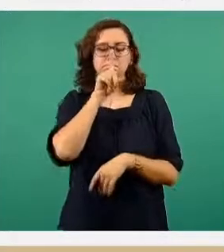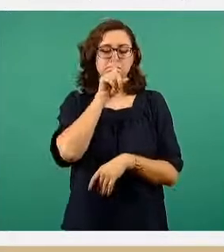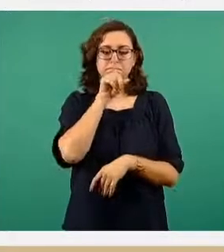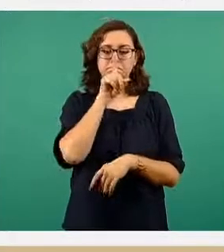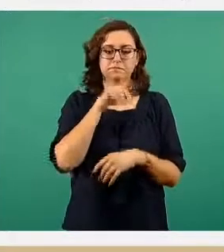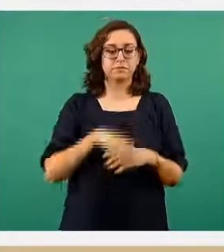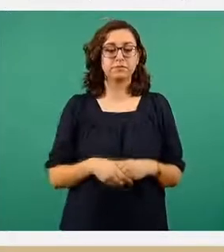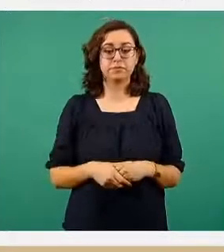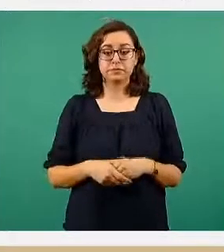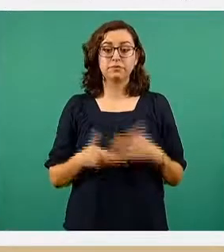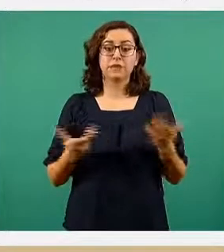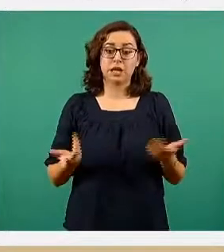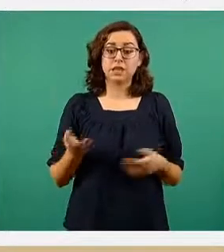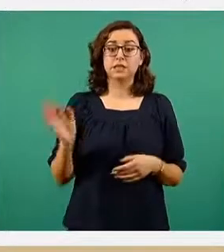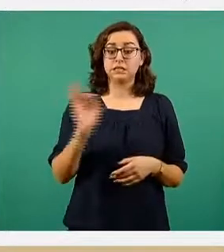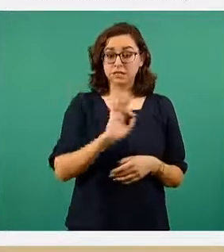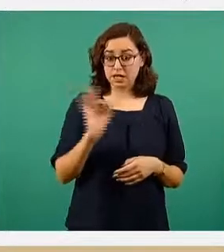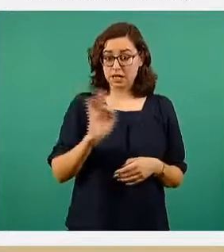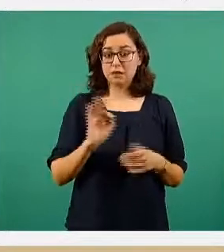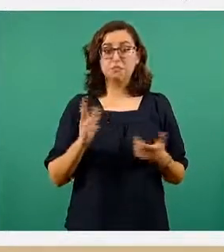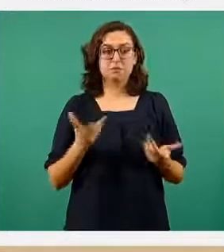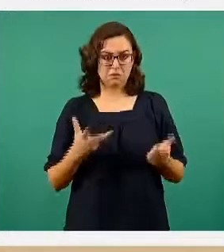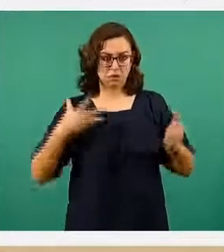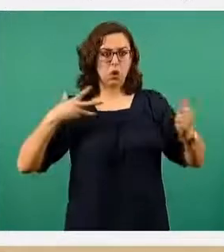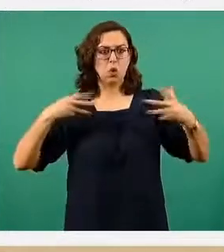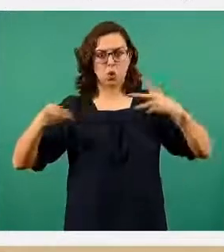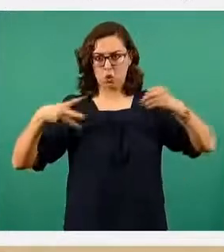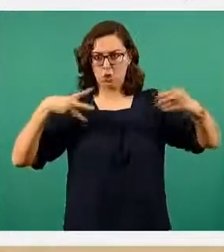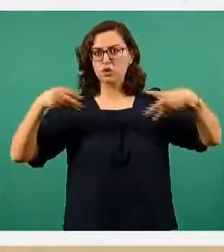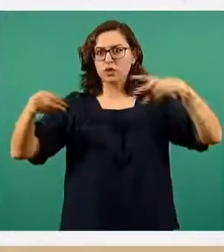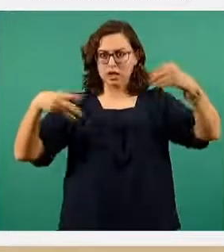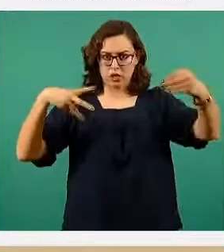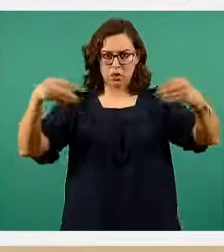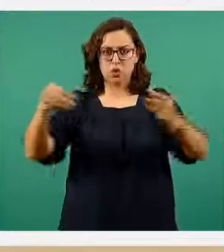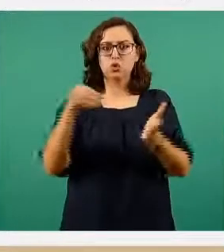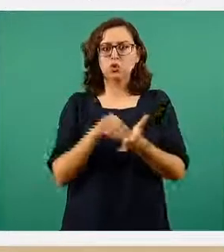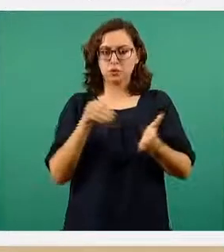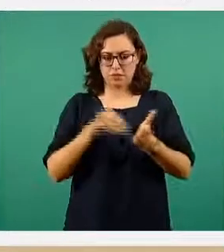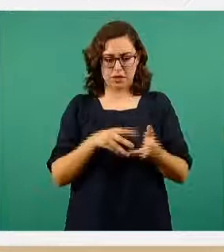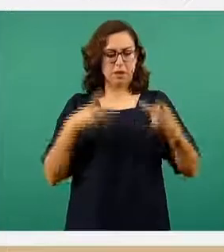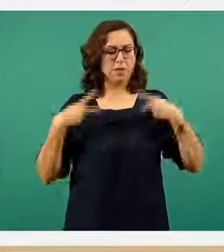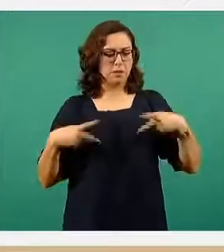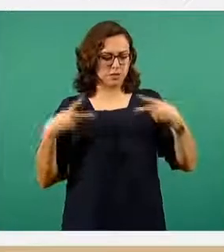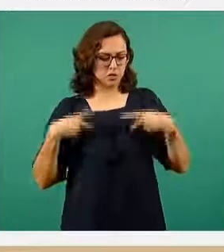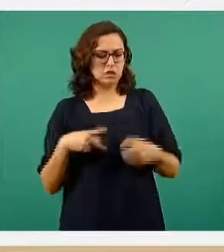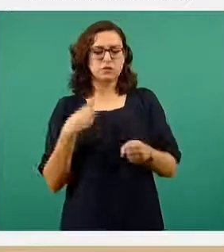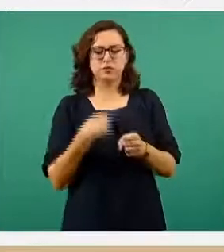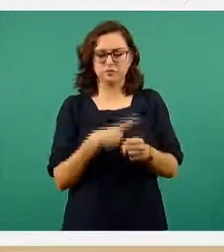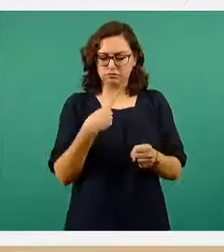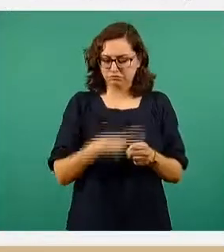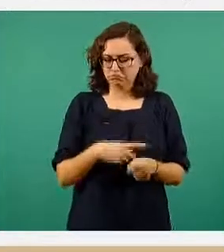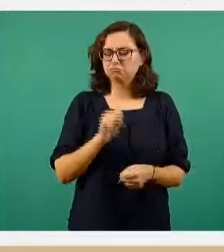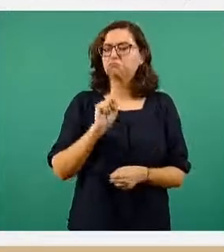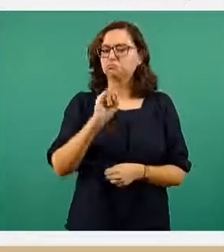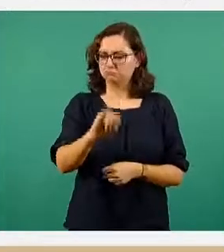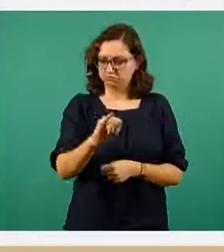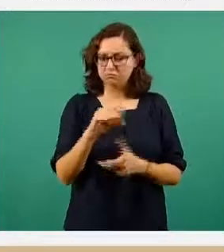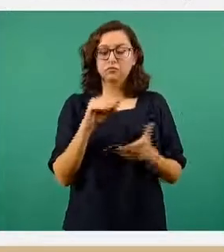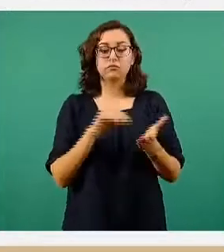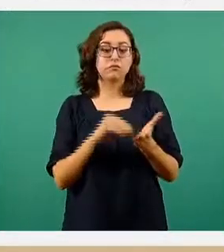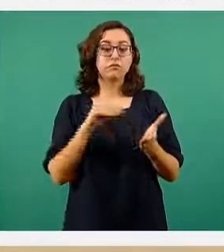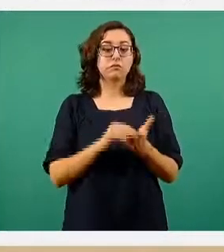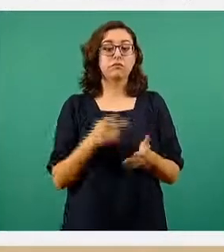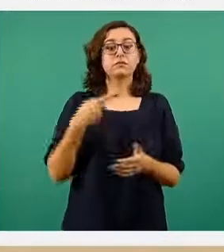Podemos seguir teniendo todavía transmisión activa, podemos seguir teniendo personas que se contagien y que enfermen de la